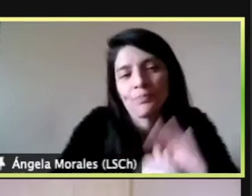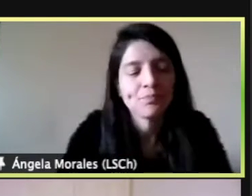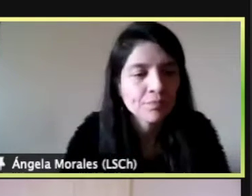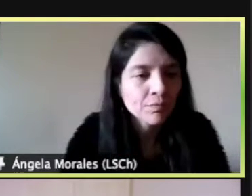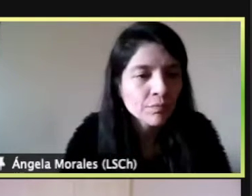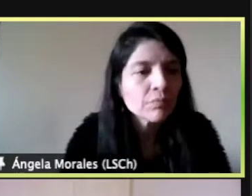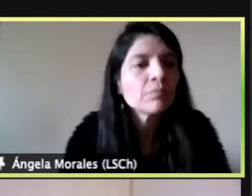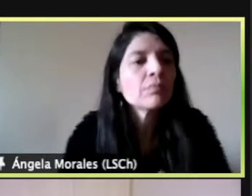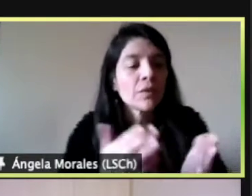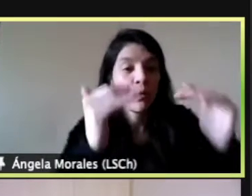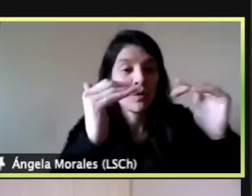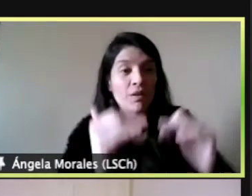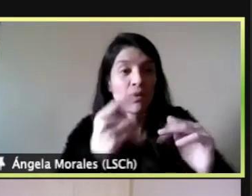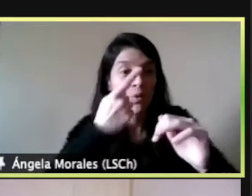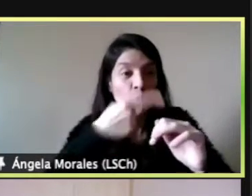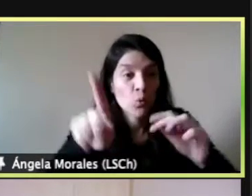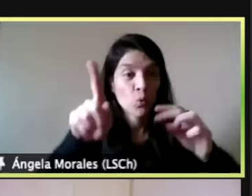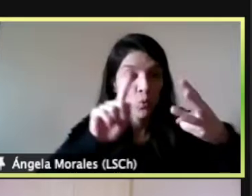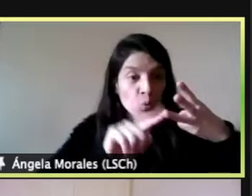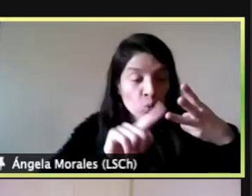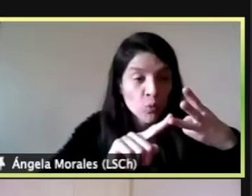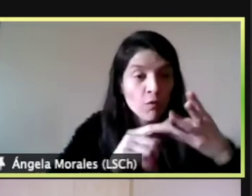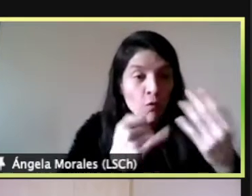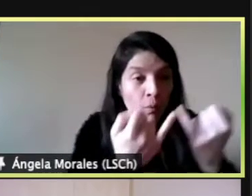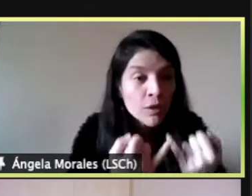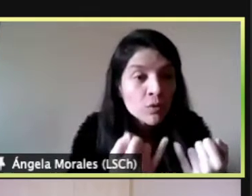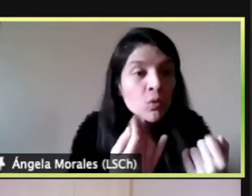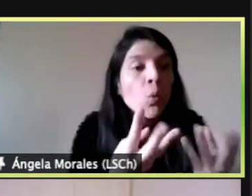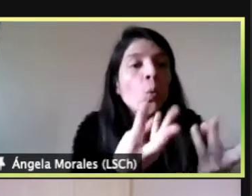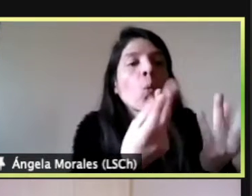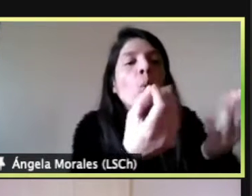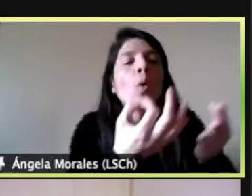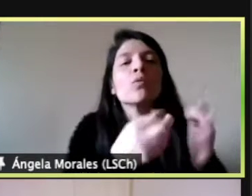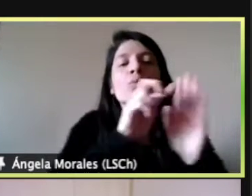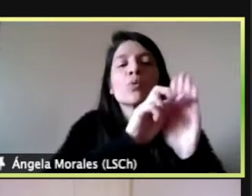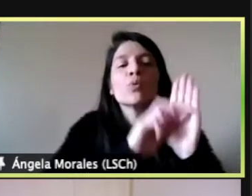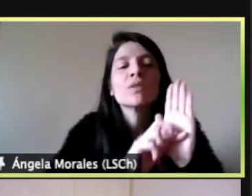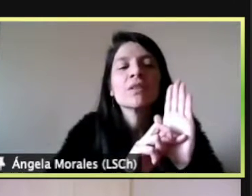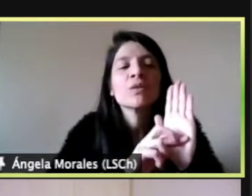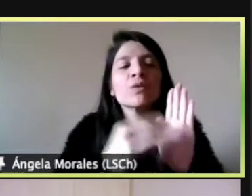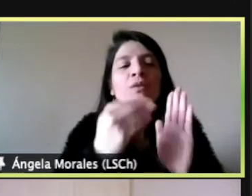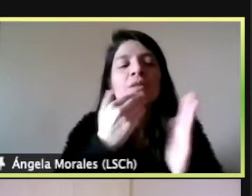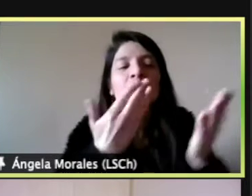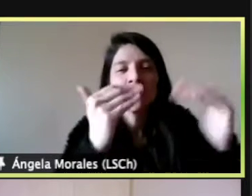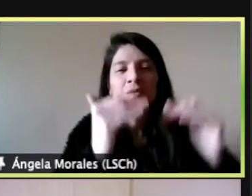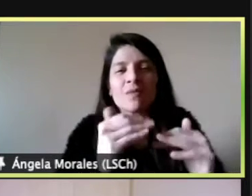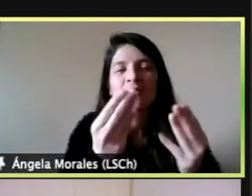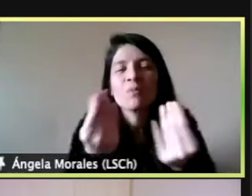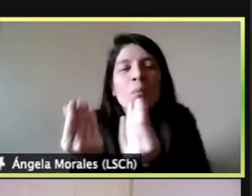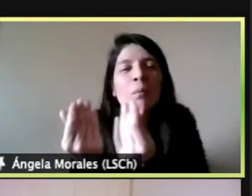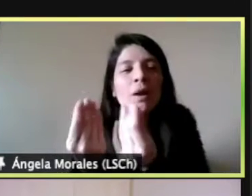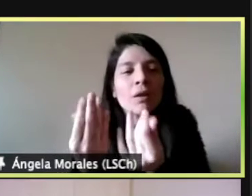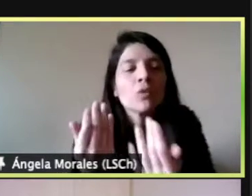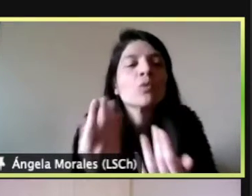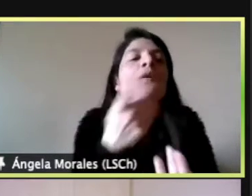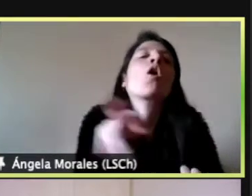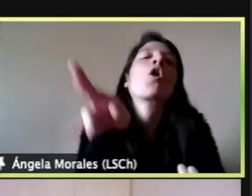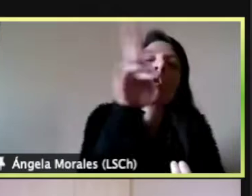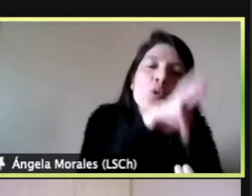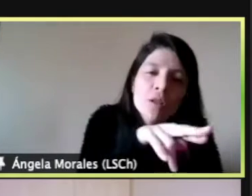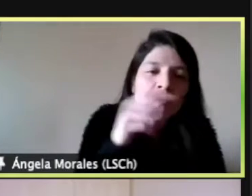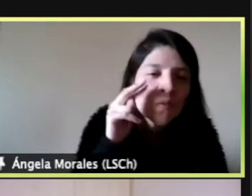siguiente información de la cantidad de proyectos y el monto. Entonces vamos a volver a esta tabla y voy a decir que esto va a ser,